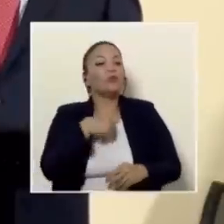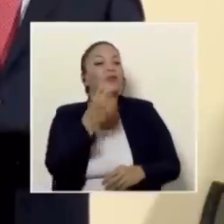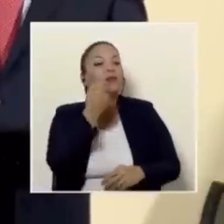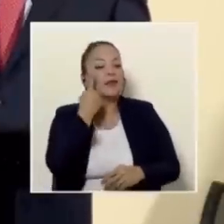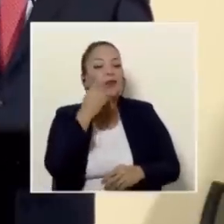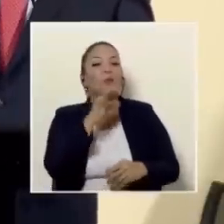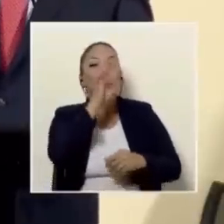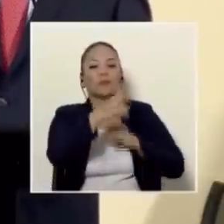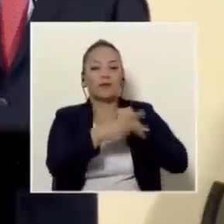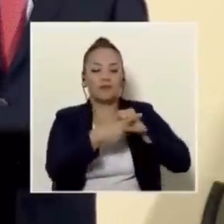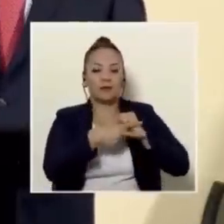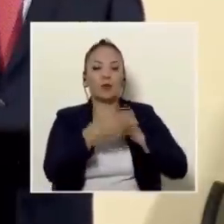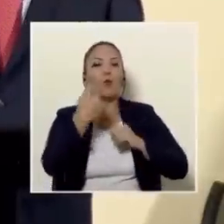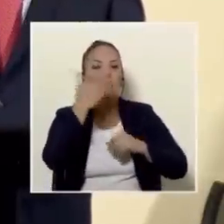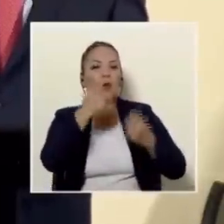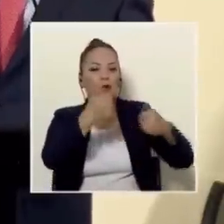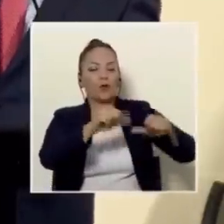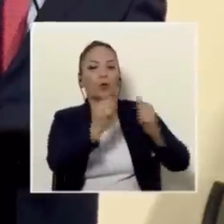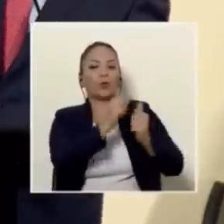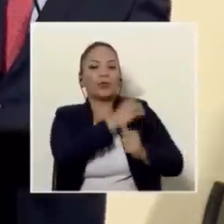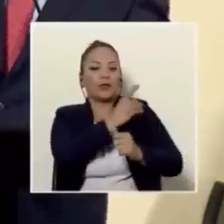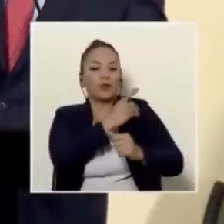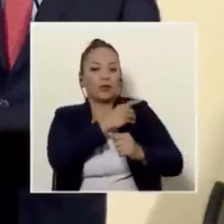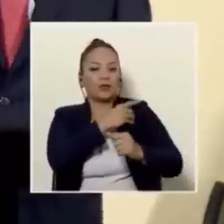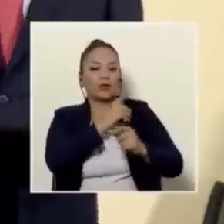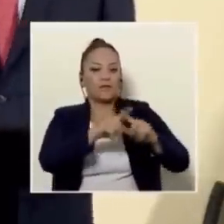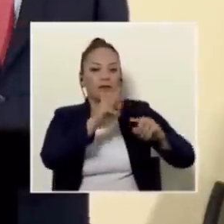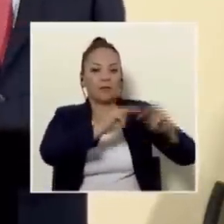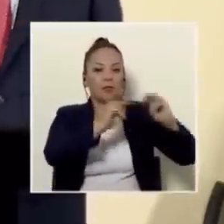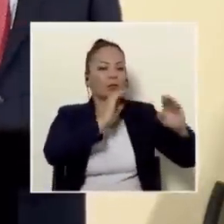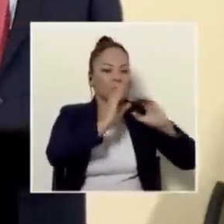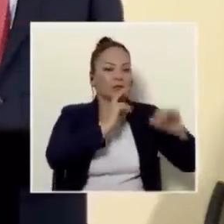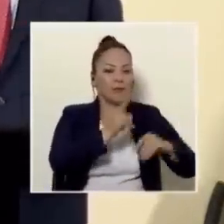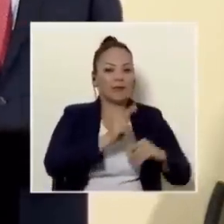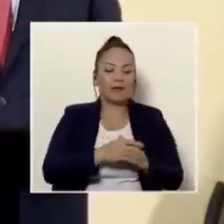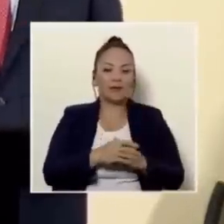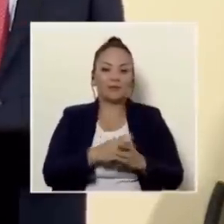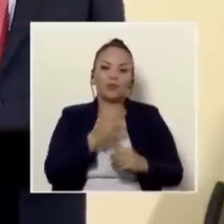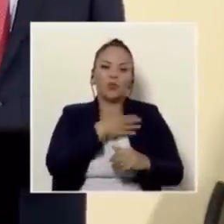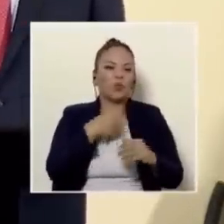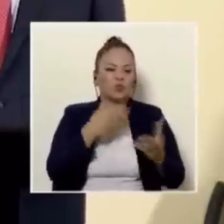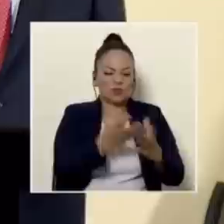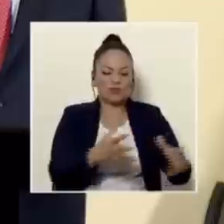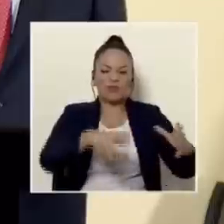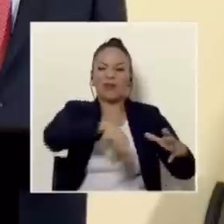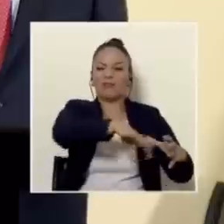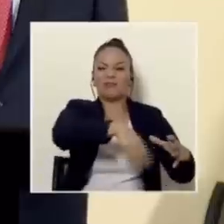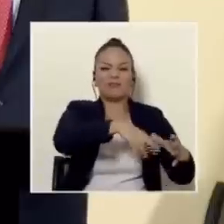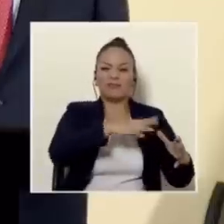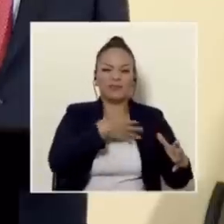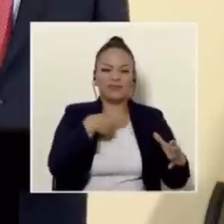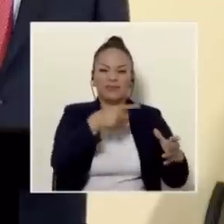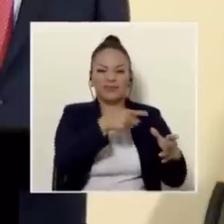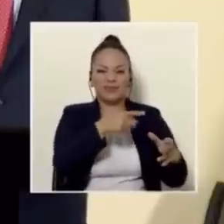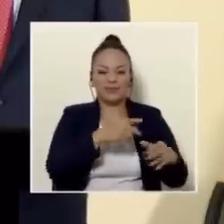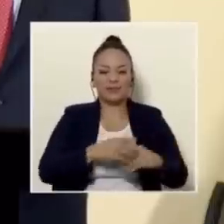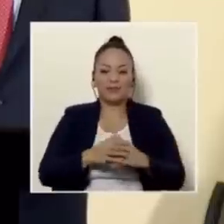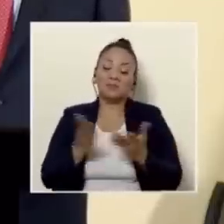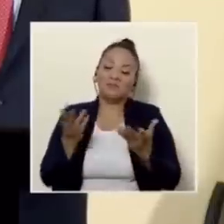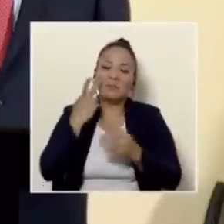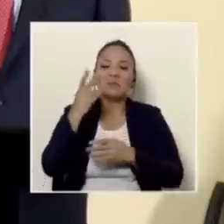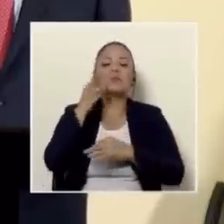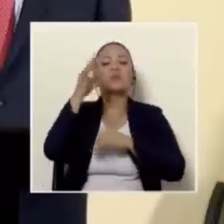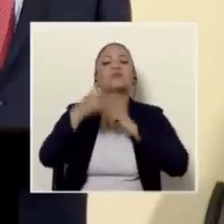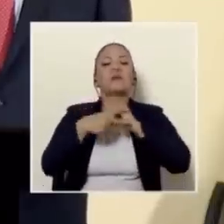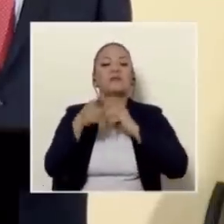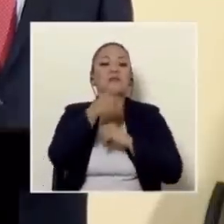Entiendo que para la próxima vez hubo un acuerdo con los directores de medios, ¿verdad? No les gusta la tómbola, ustedes dicen. Vamos